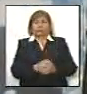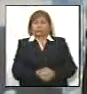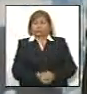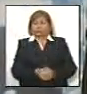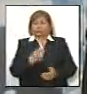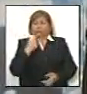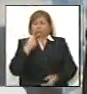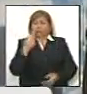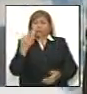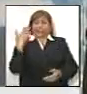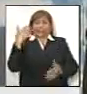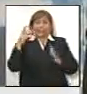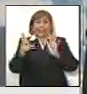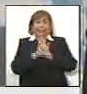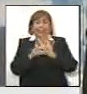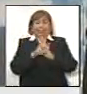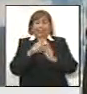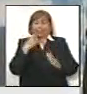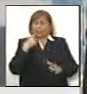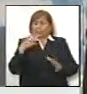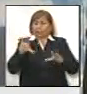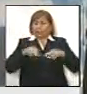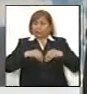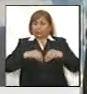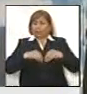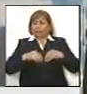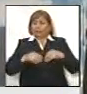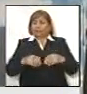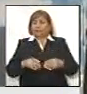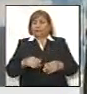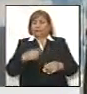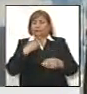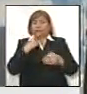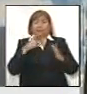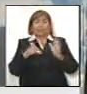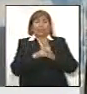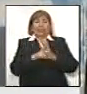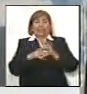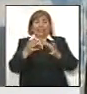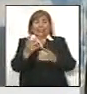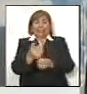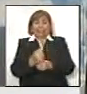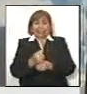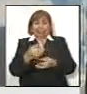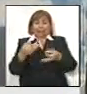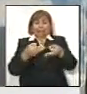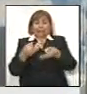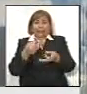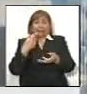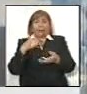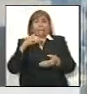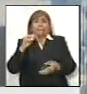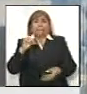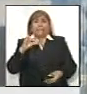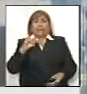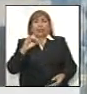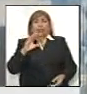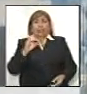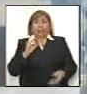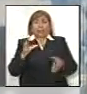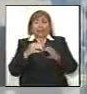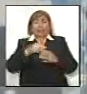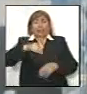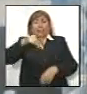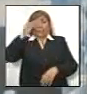cuento una ley que hace poco acaba de aprobar el Congreso. Una ley de rescate financiero para las microempresas del norte